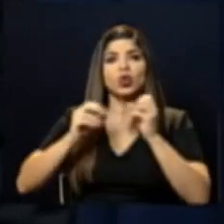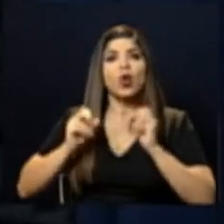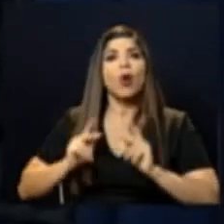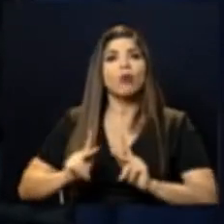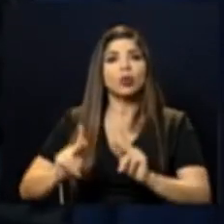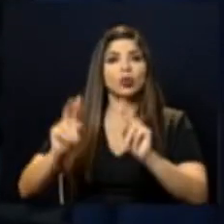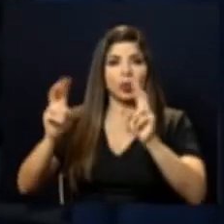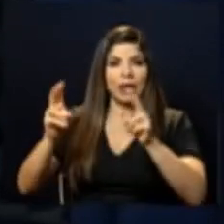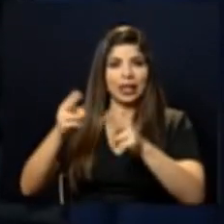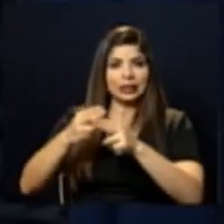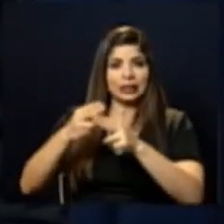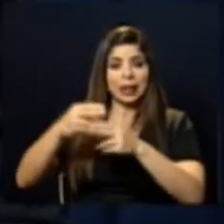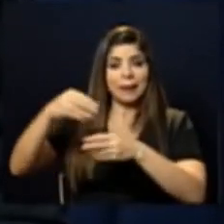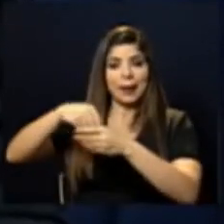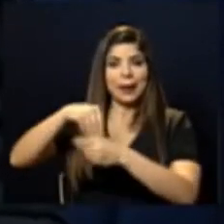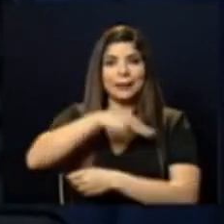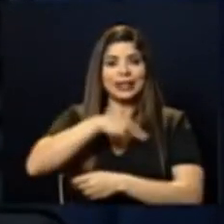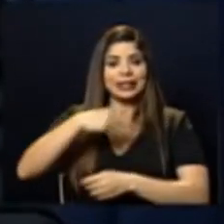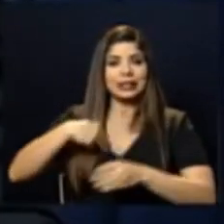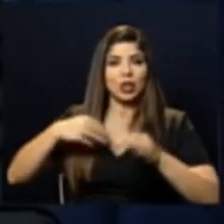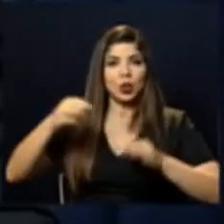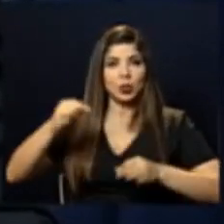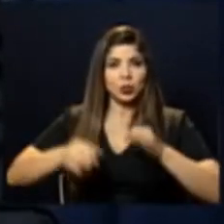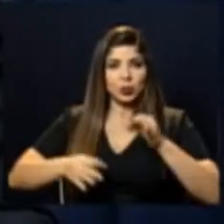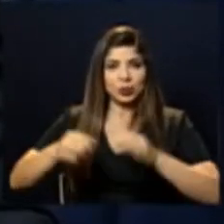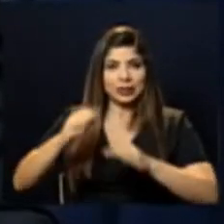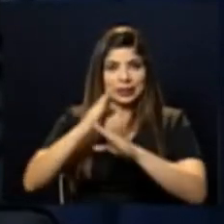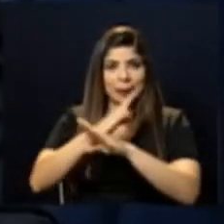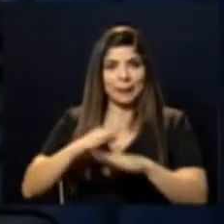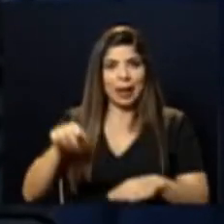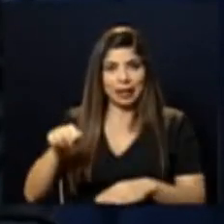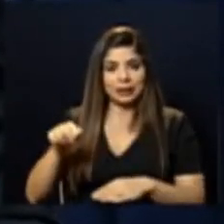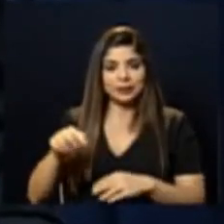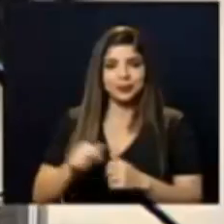Oportunidades del Ministerio de Justicia y Paz.